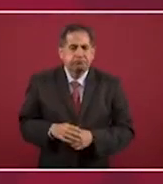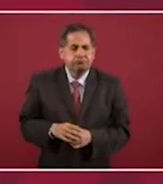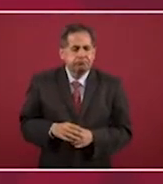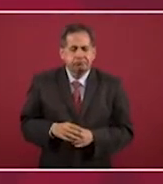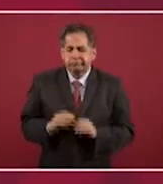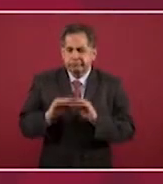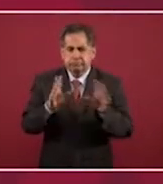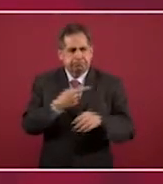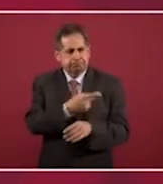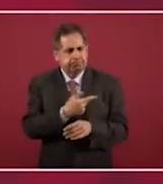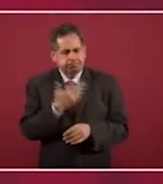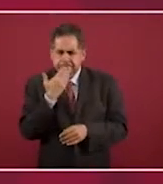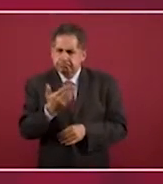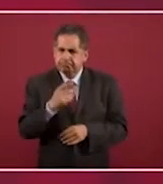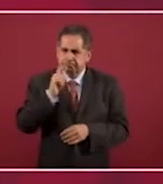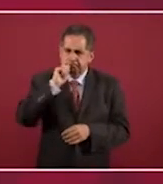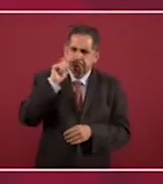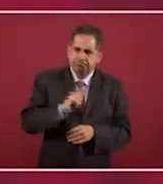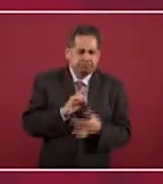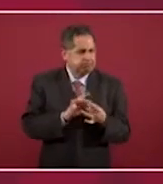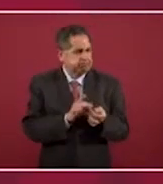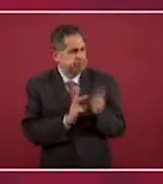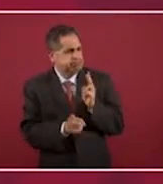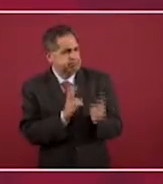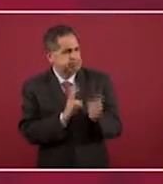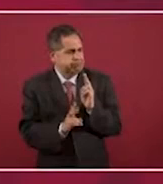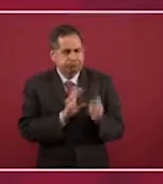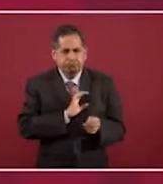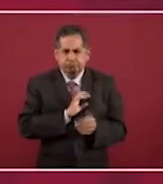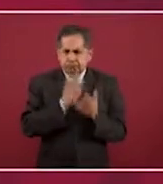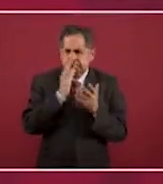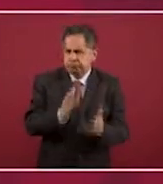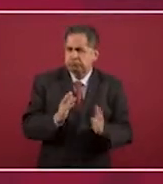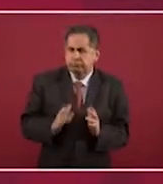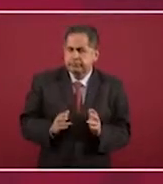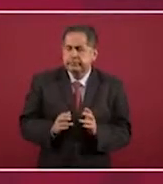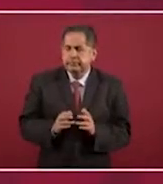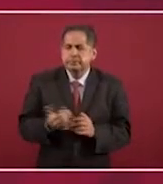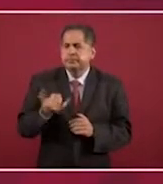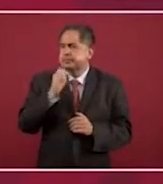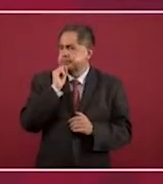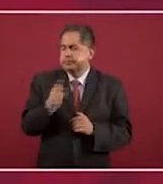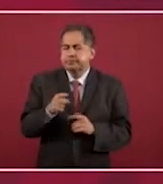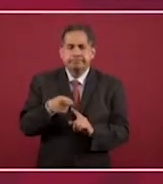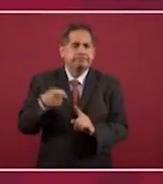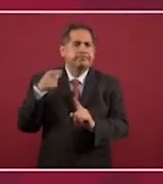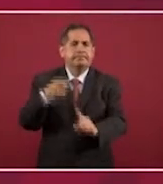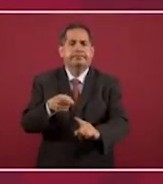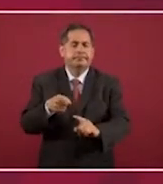sin duda amistoso y va a tener como eje,